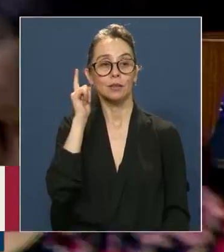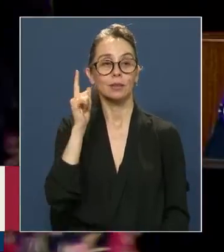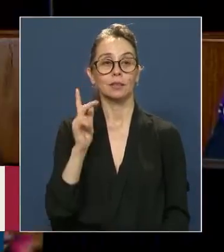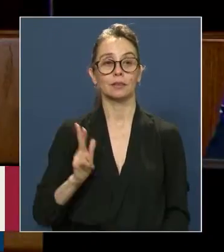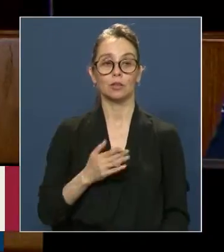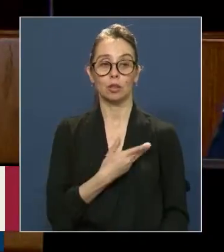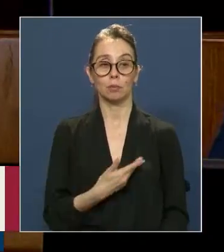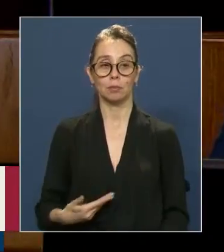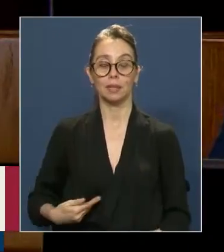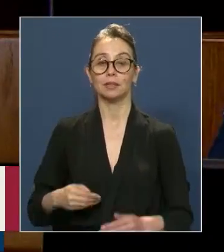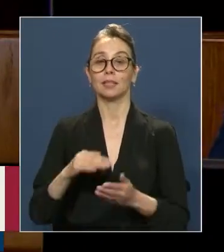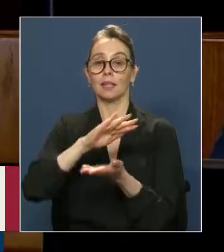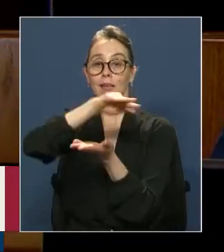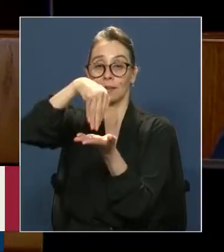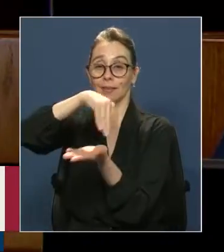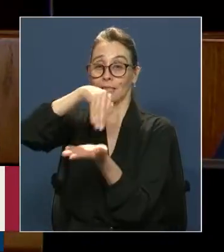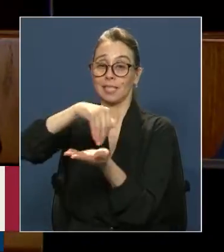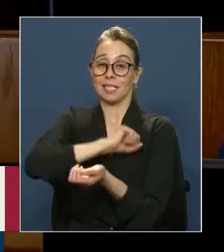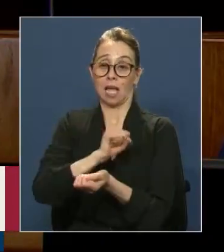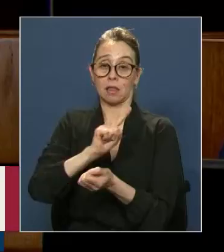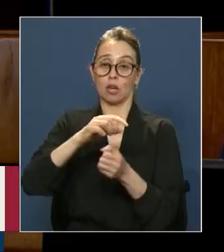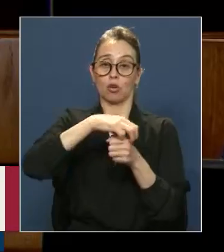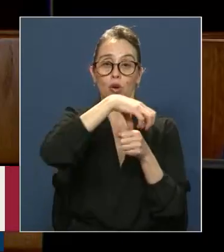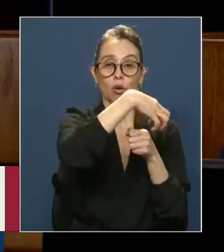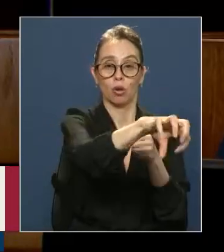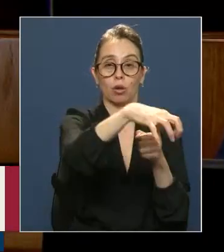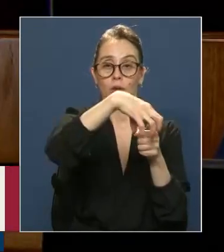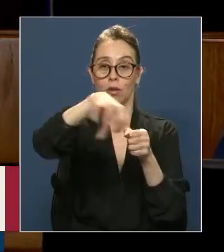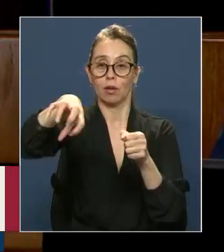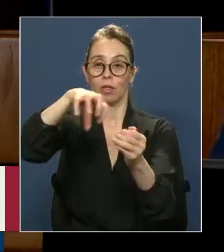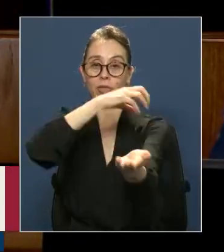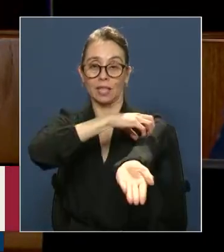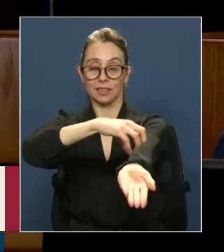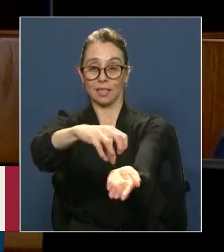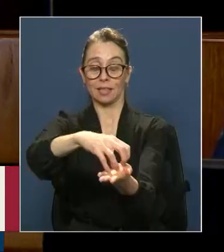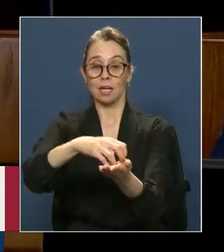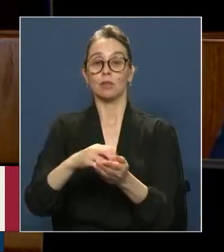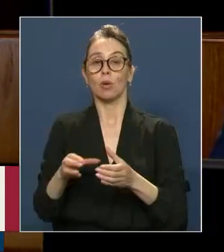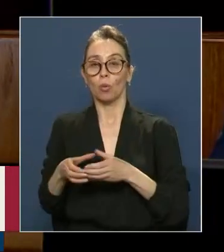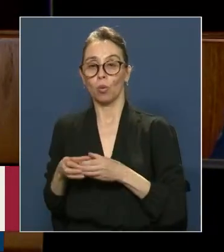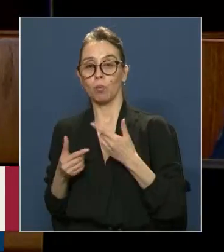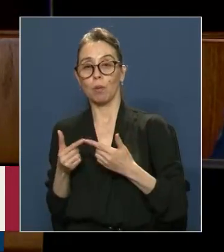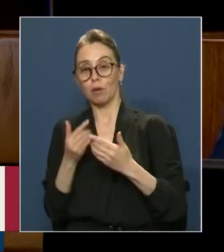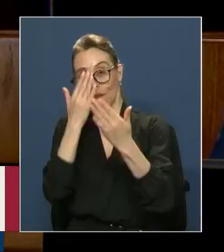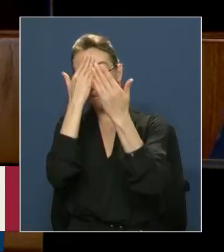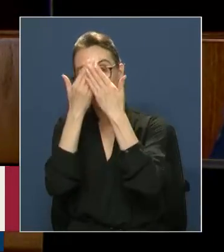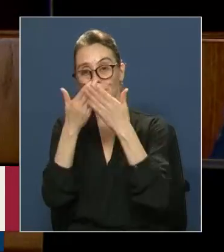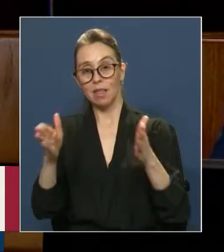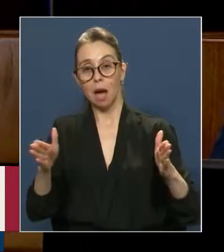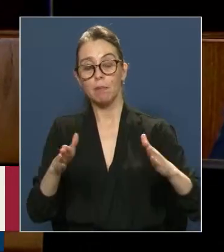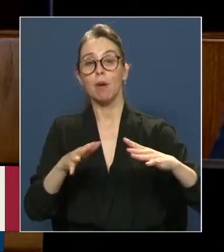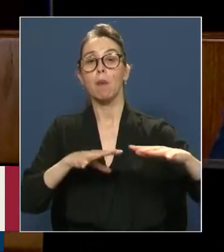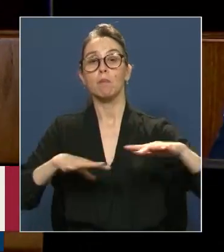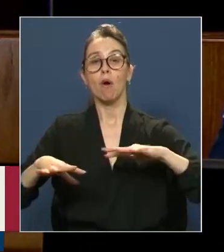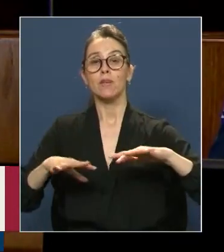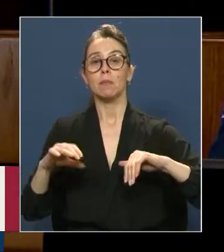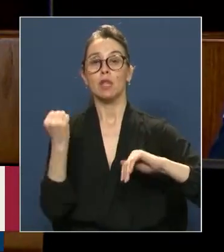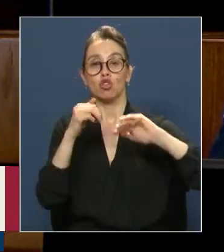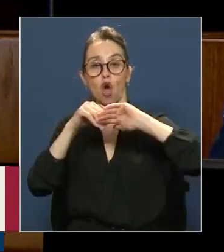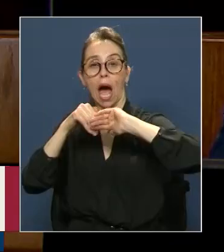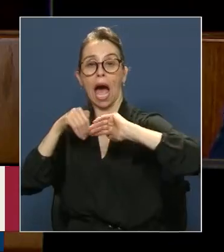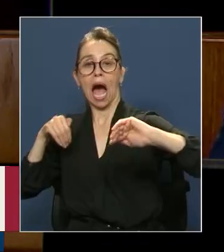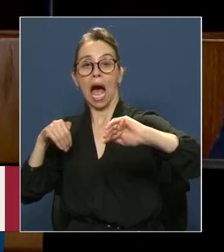La descentralización desde el Frente Amplio y en especial desde el movimiento autonomista